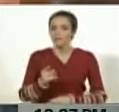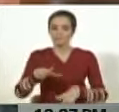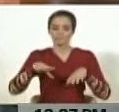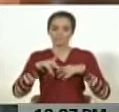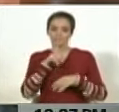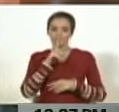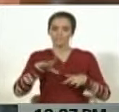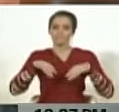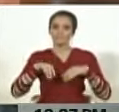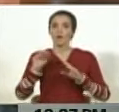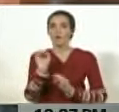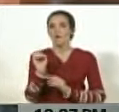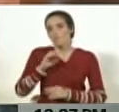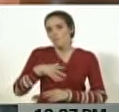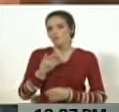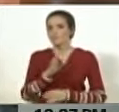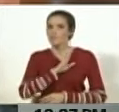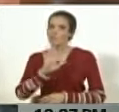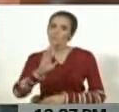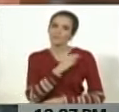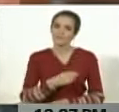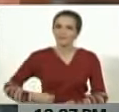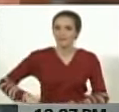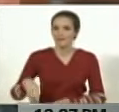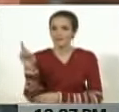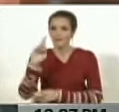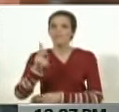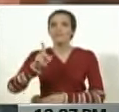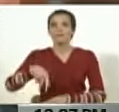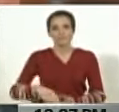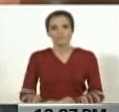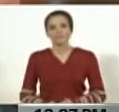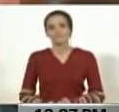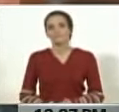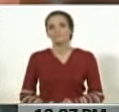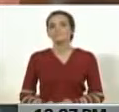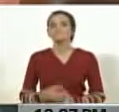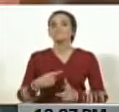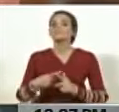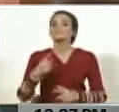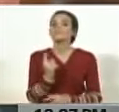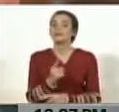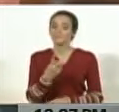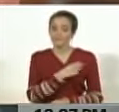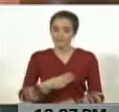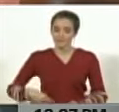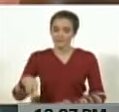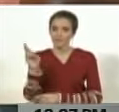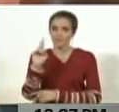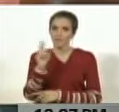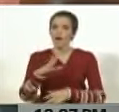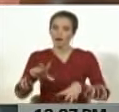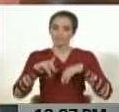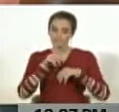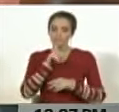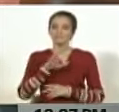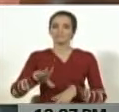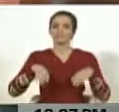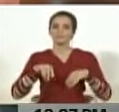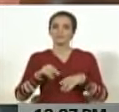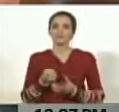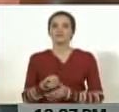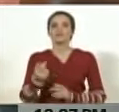acatarlo. O podría ser el propio presidente de la República, y en todo caso debería el presidente de la República acatar las decisiones de la